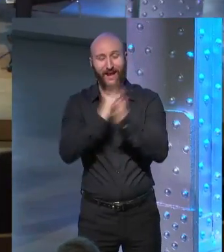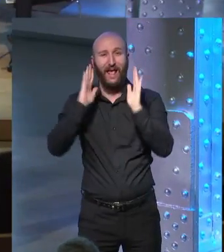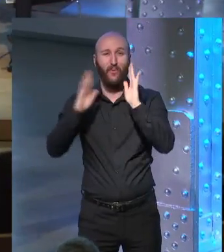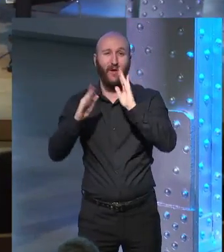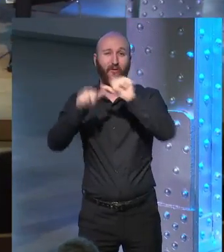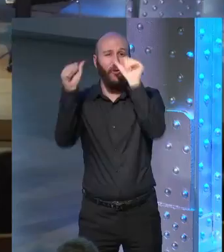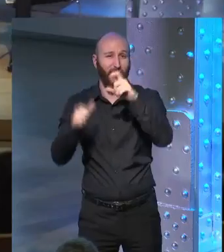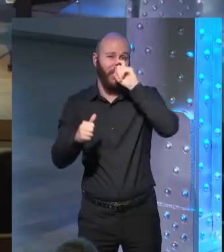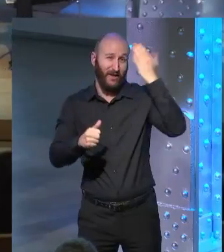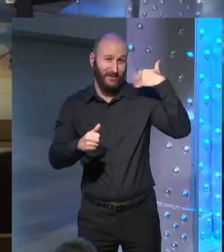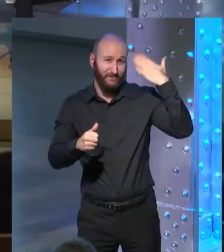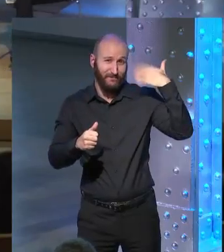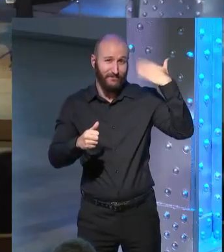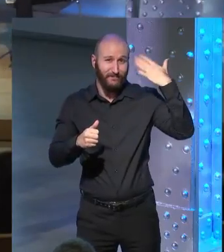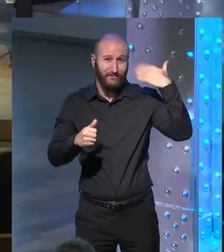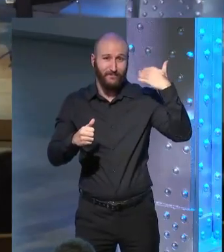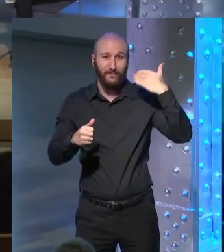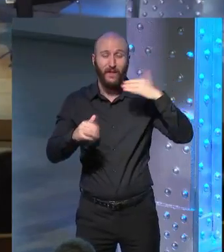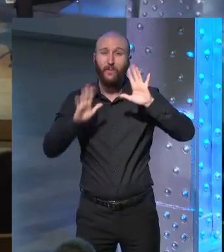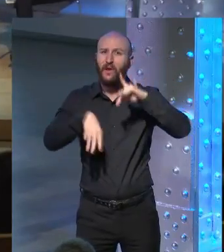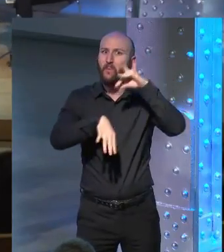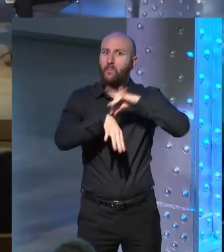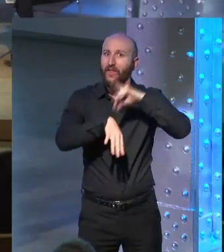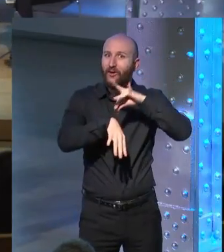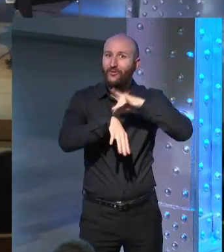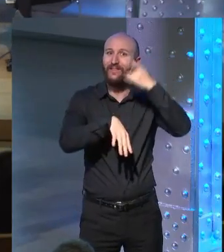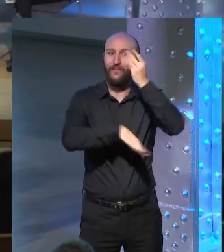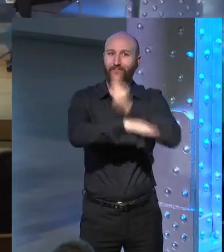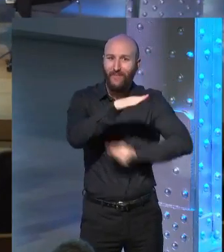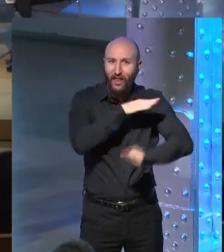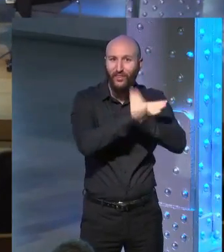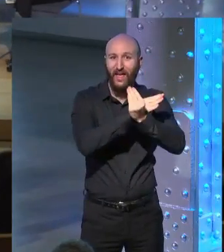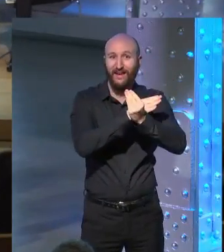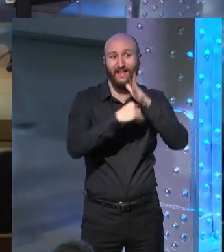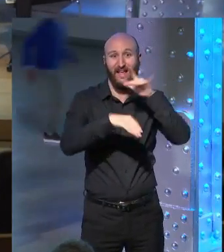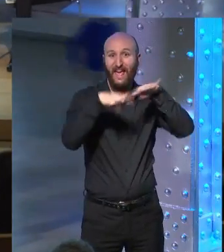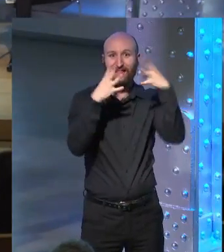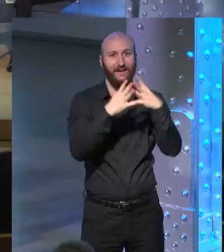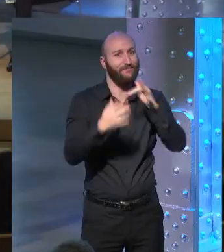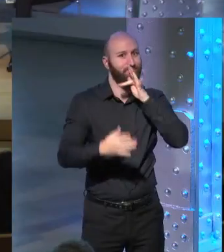nacido en lo analógico, incluso los médicos que habéis nacido en lo analógico y